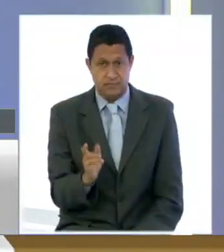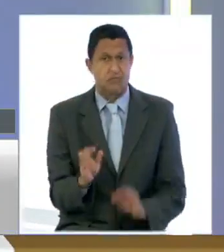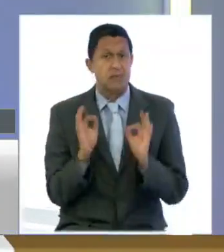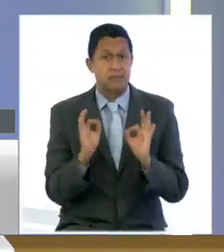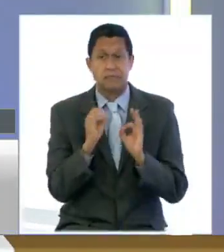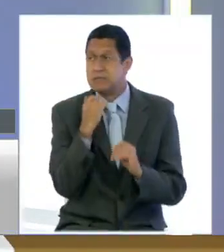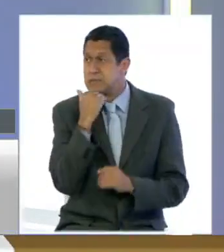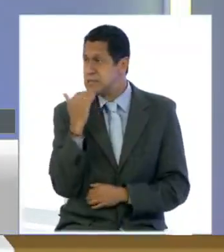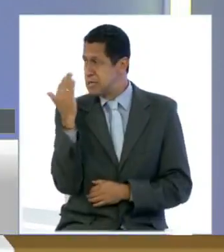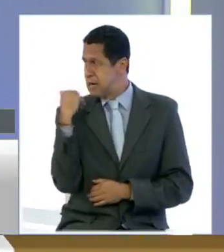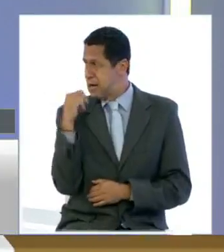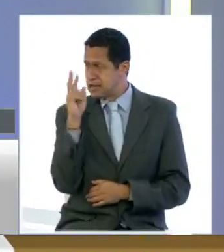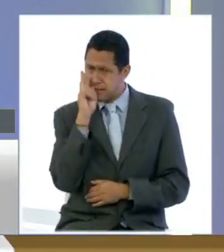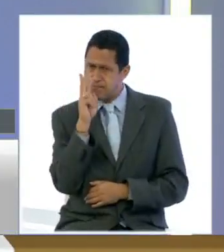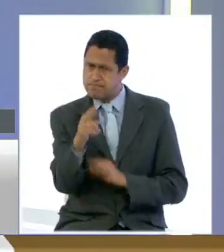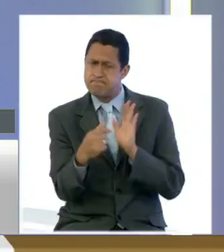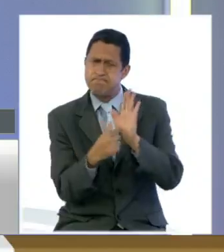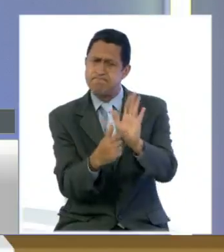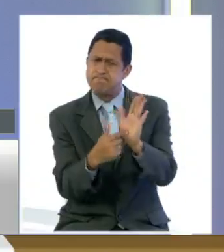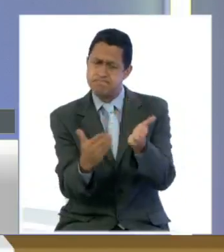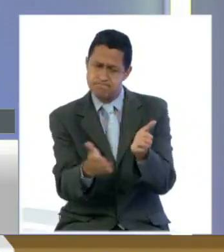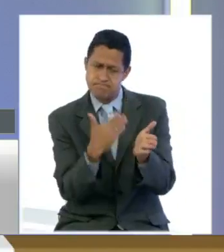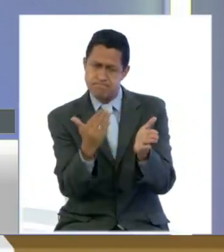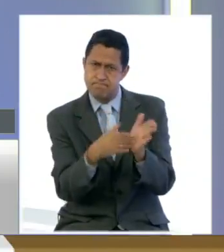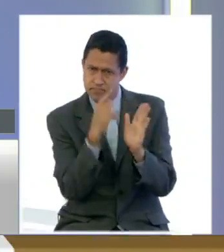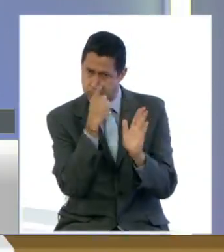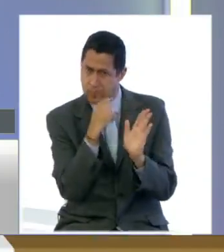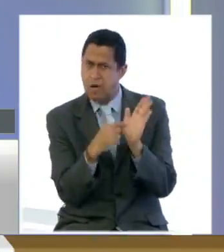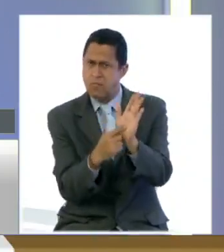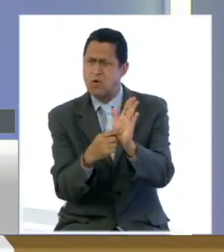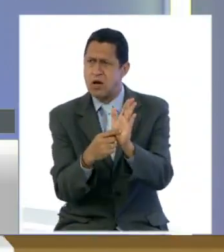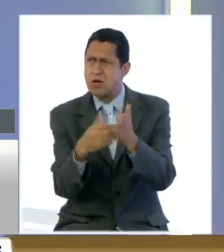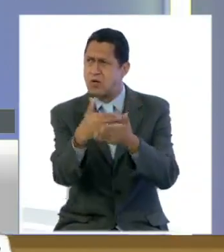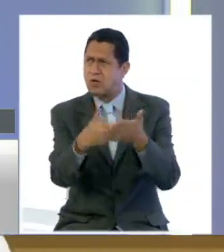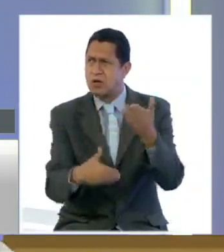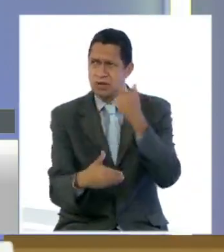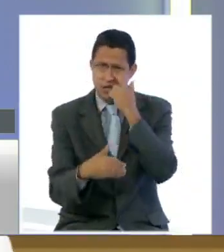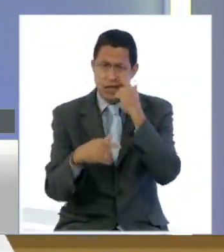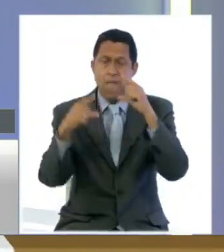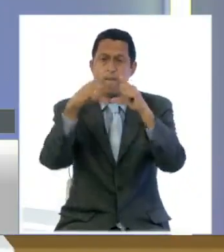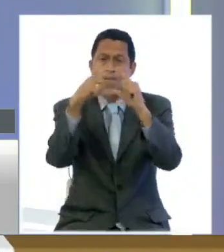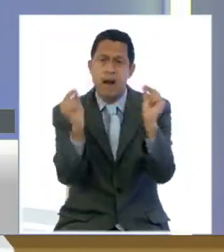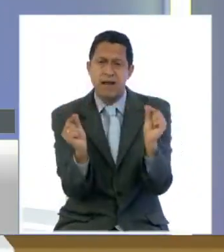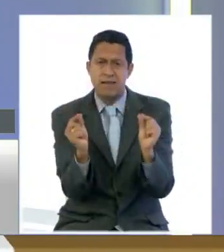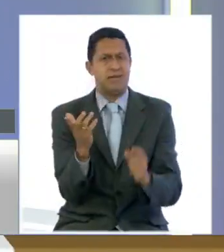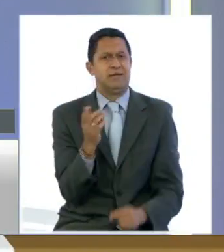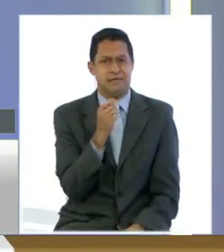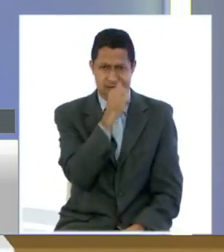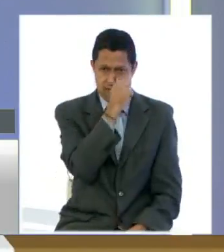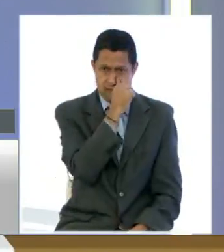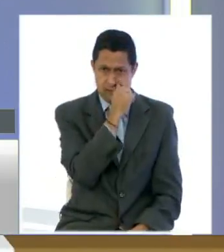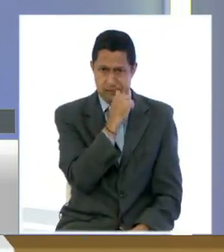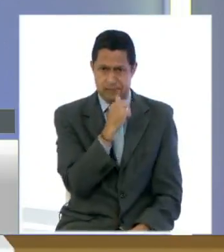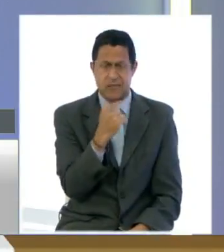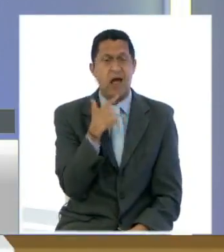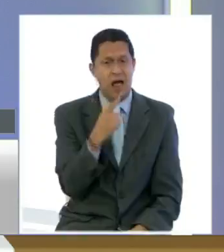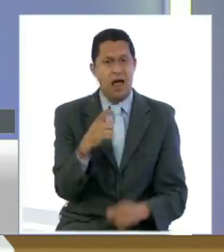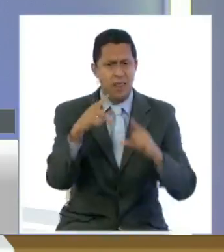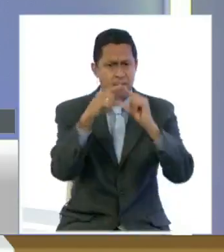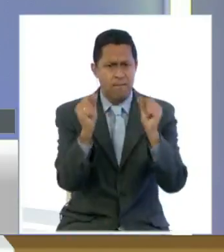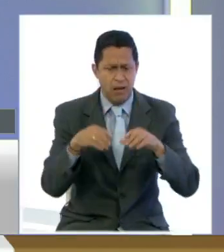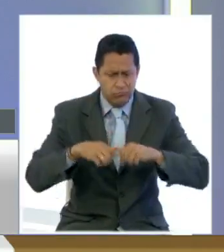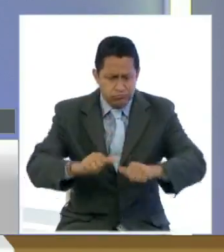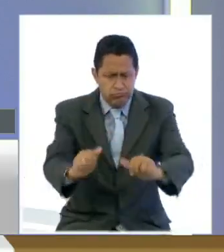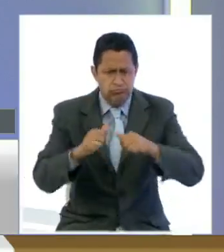unos minutos estaba mostrándole a las personas que nos estaban viendo una receta de las empanadas. Normalmente, como se hacen con harina